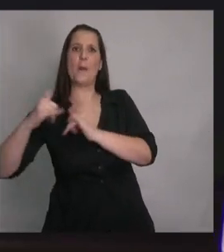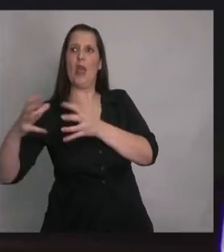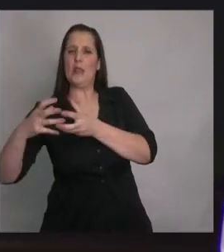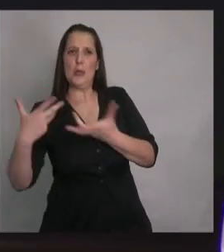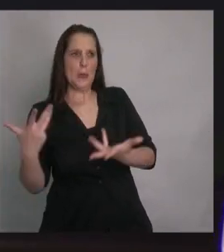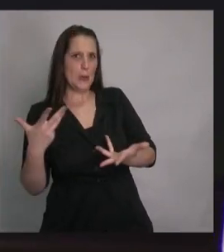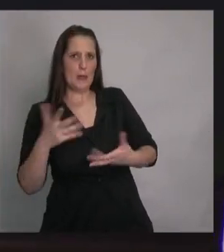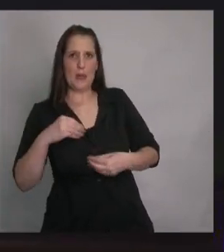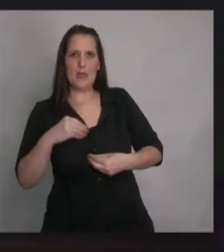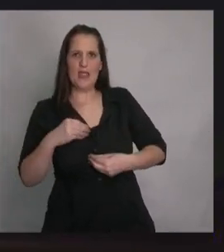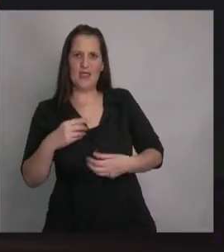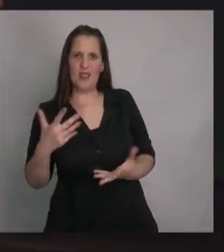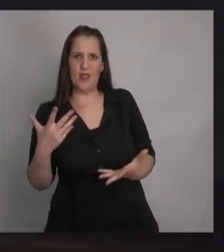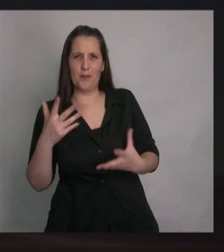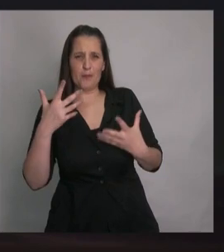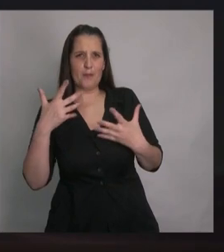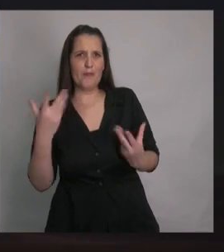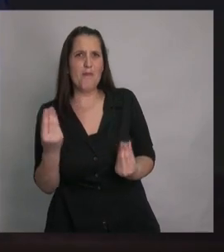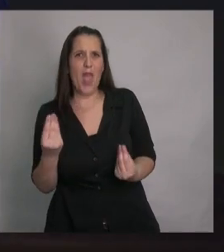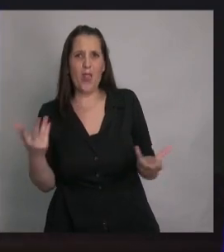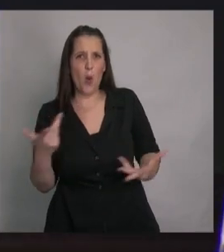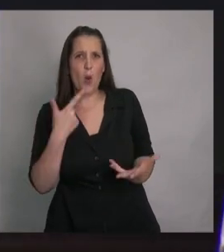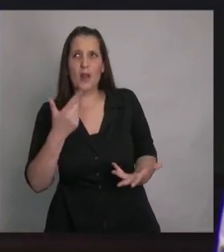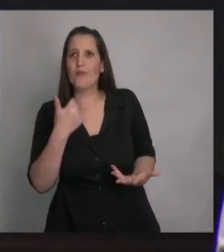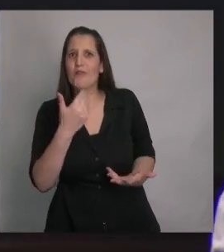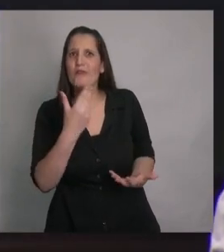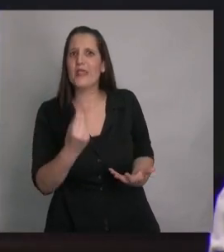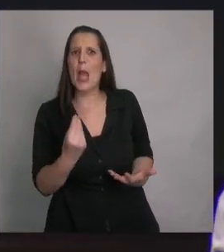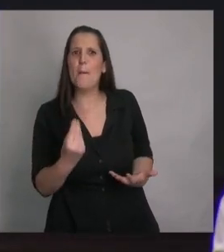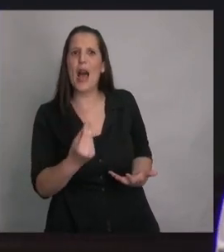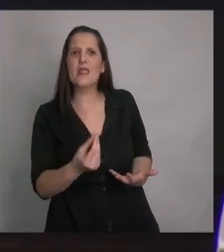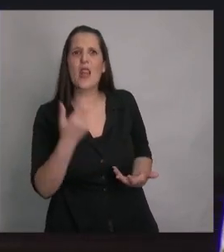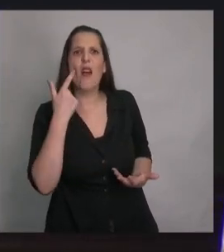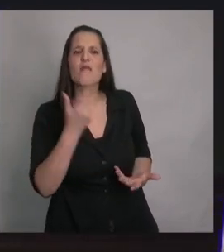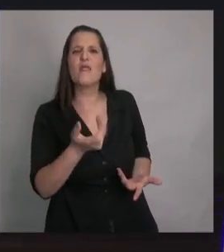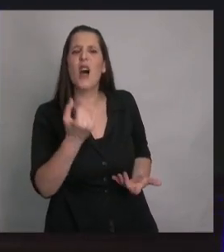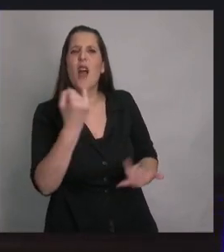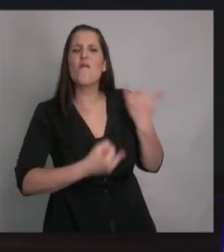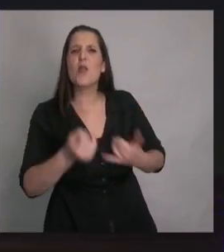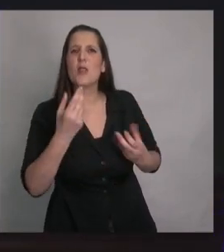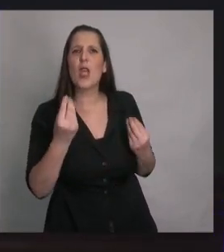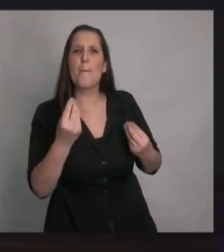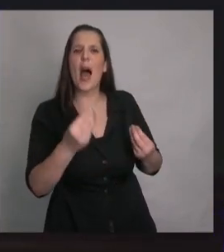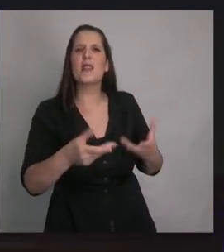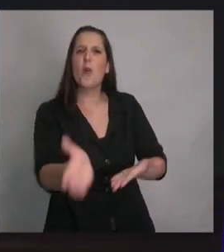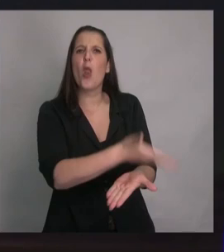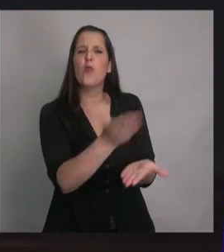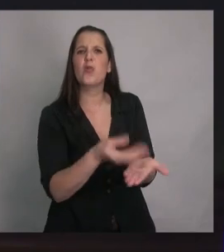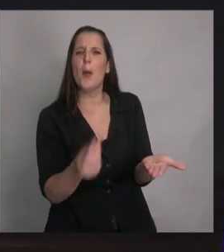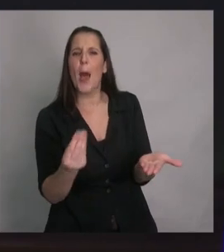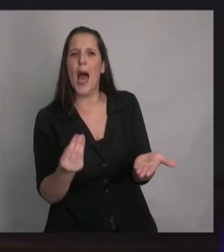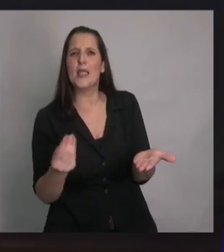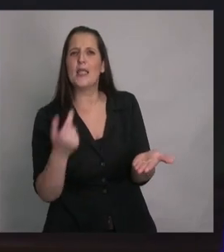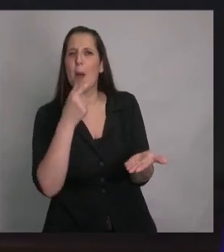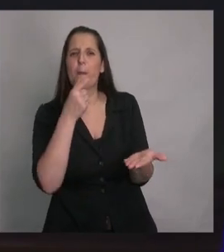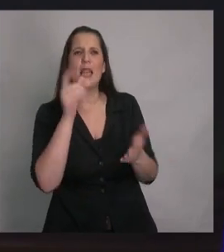ante la información que de una manera u otra recoge de que el tiempo final del consumo